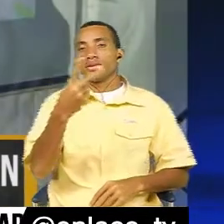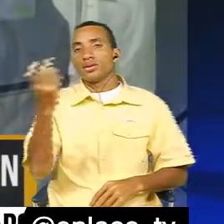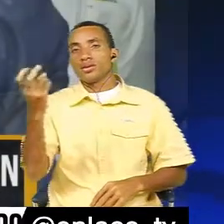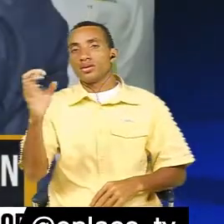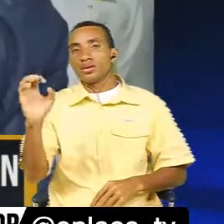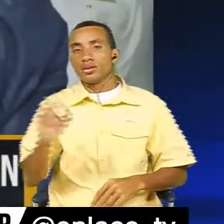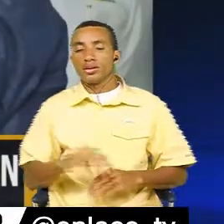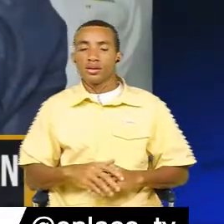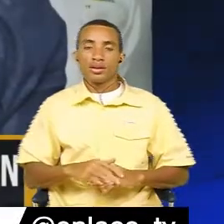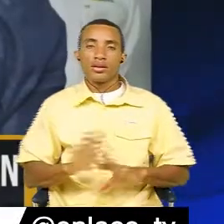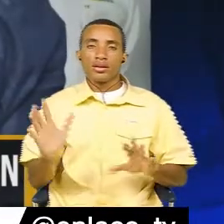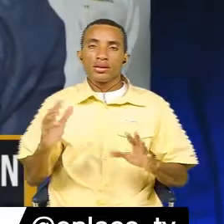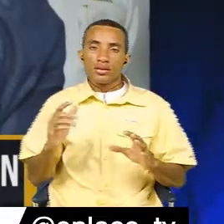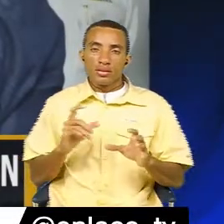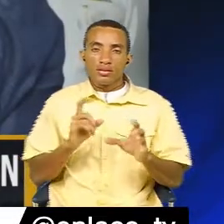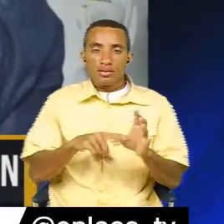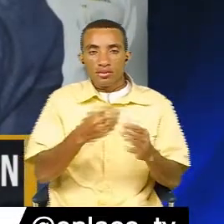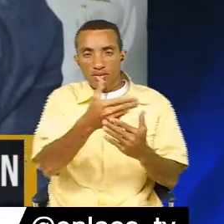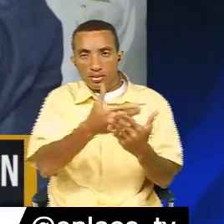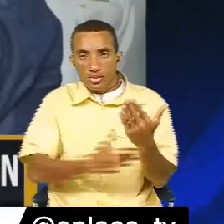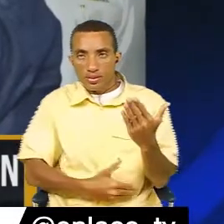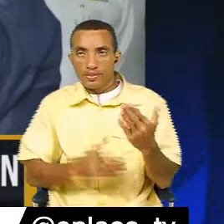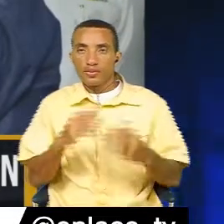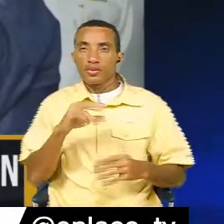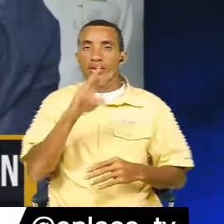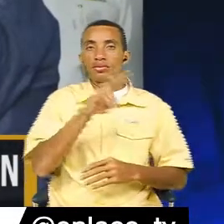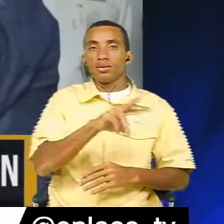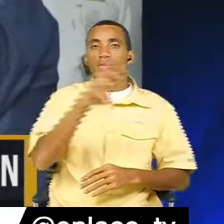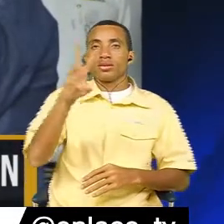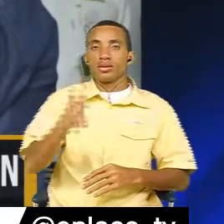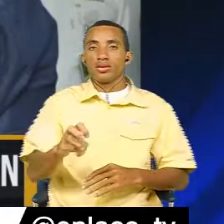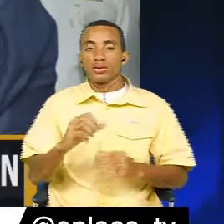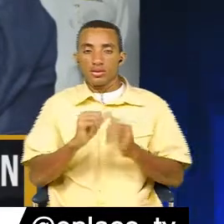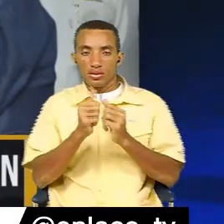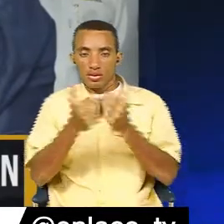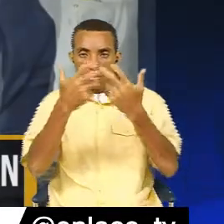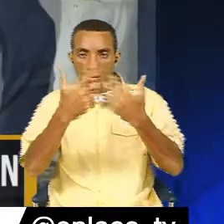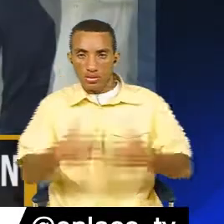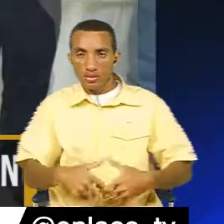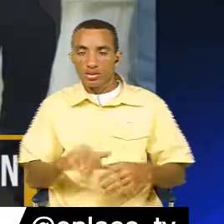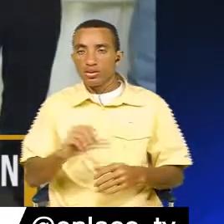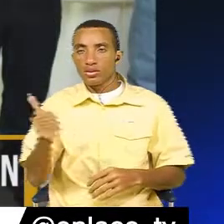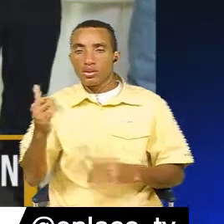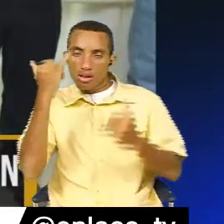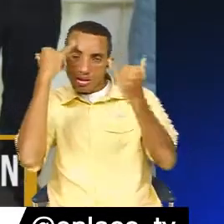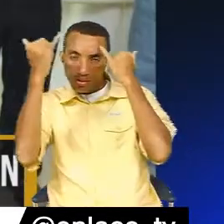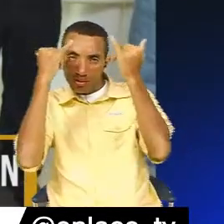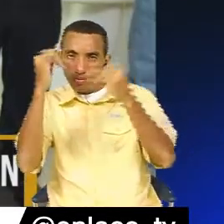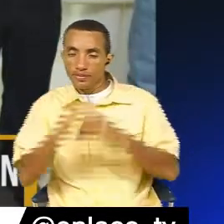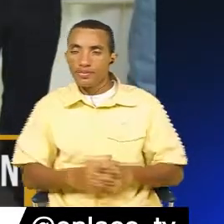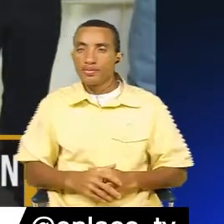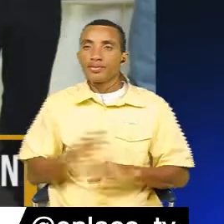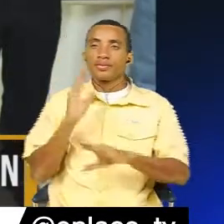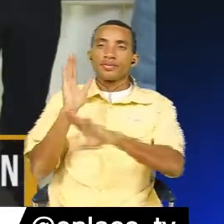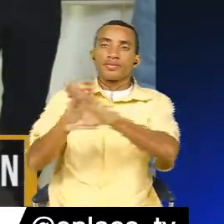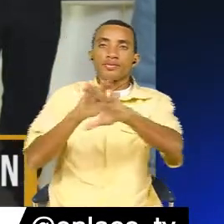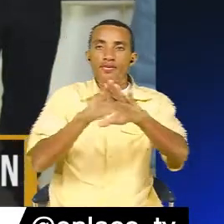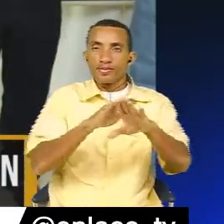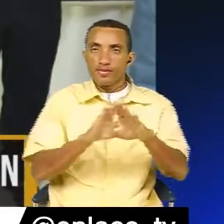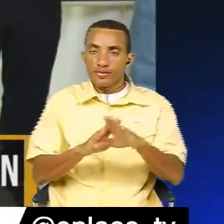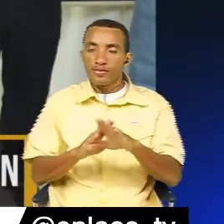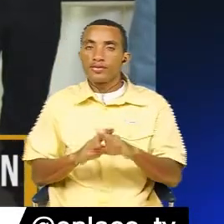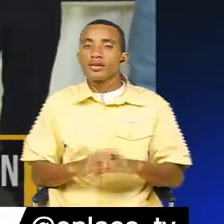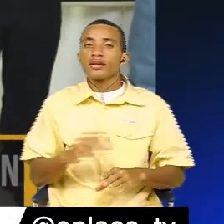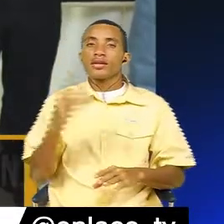recibieron 65 postulaciones, 28 en la categoría emprendedora y 27 en la innovadora. Los ganadores nacionales se darán a conocer en ceremonia que tendrá lugar el